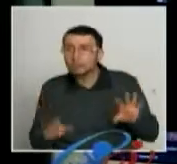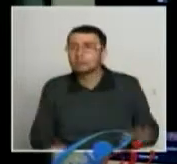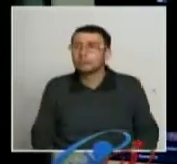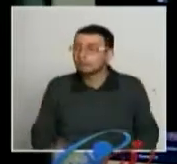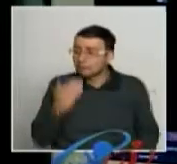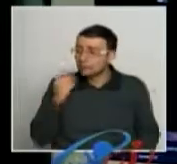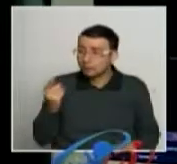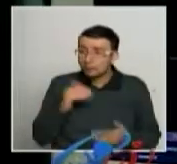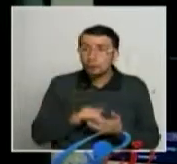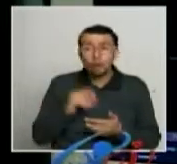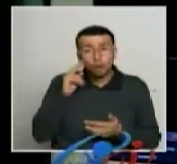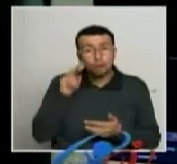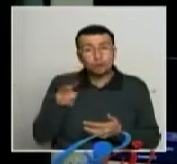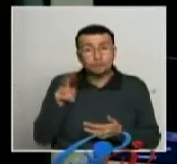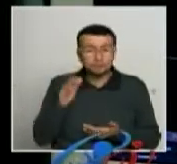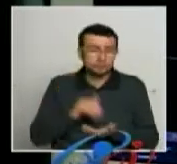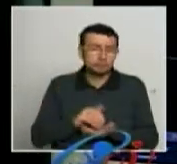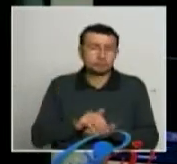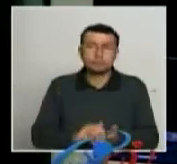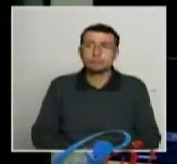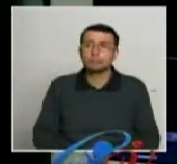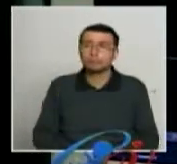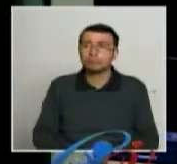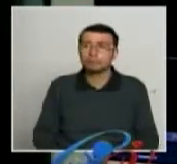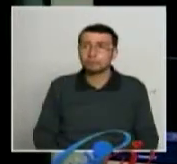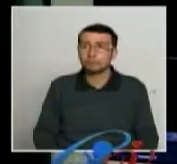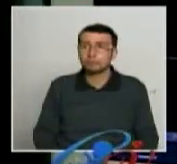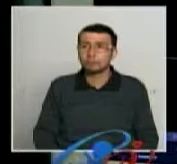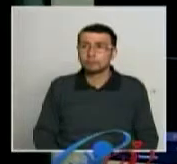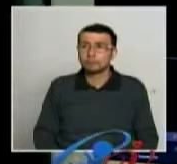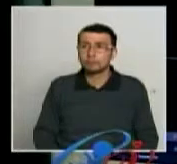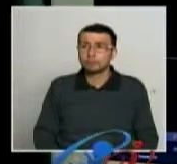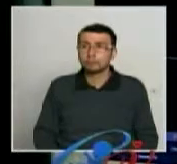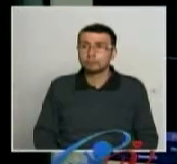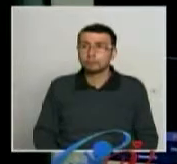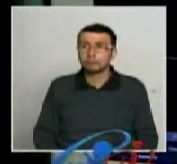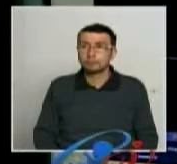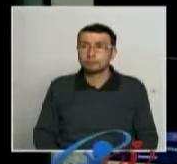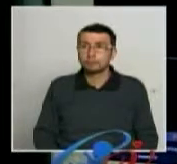volvemos a ver en este caso la